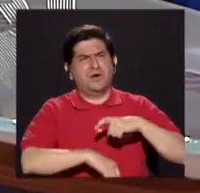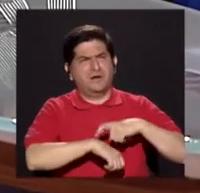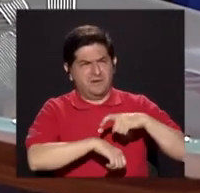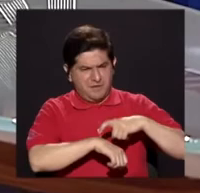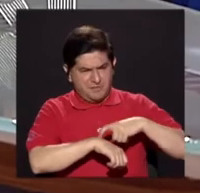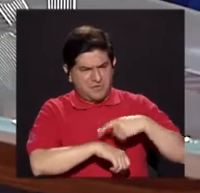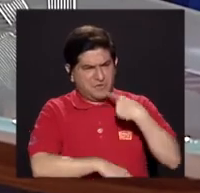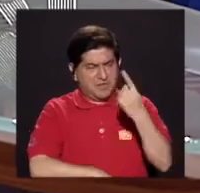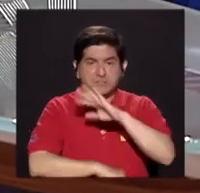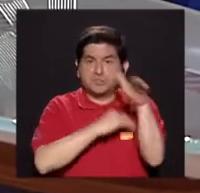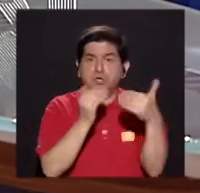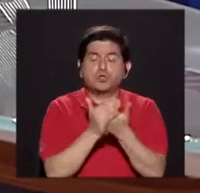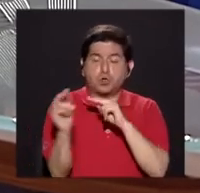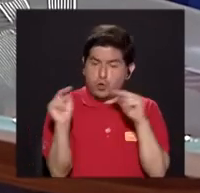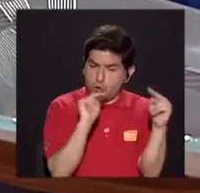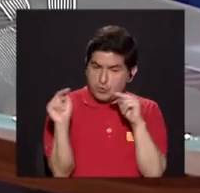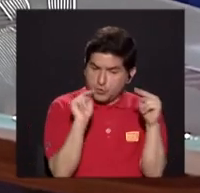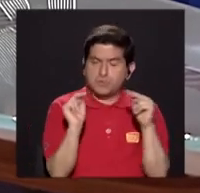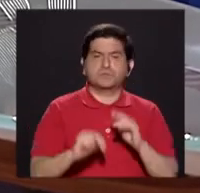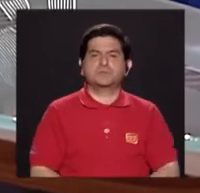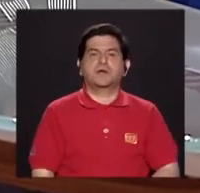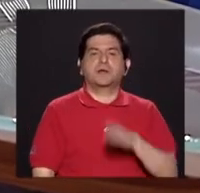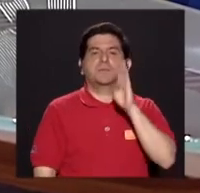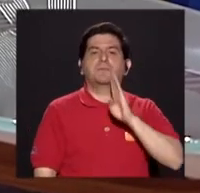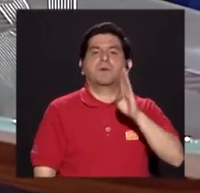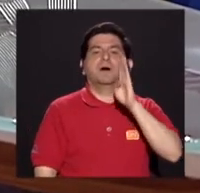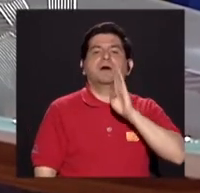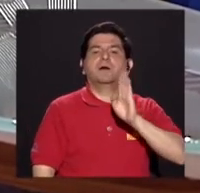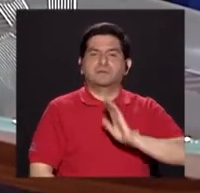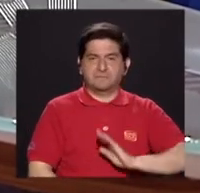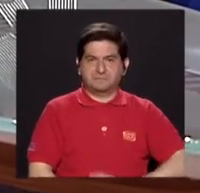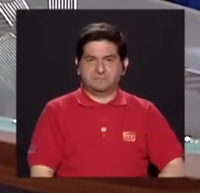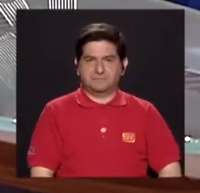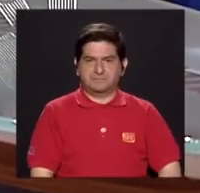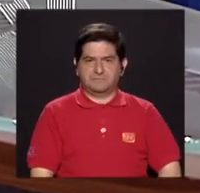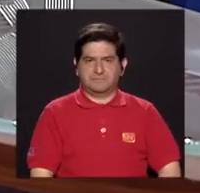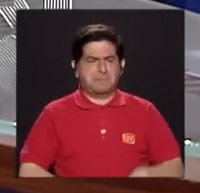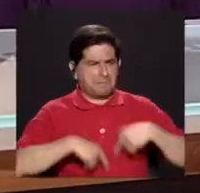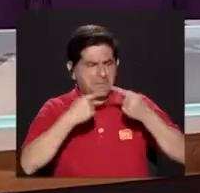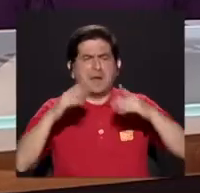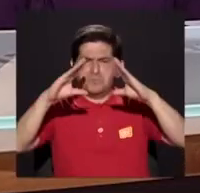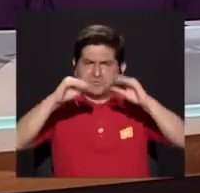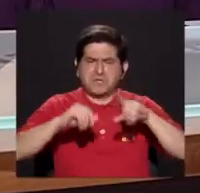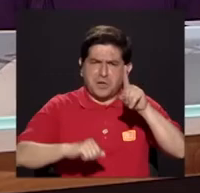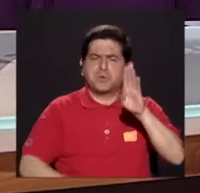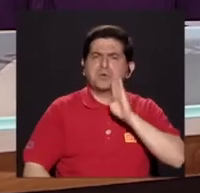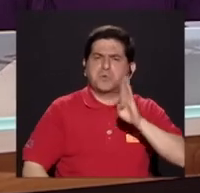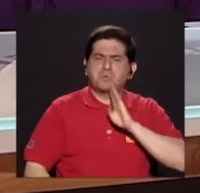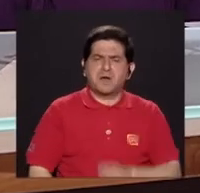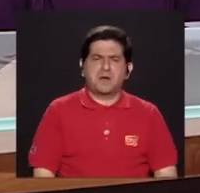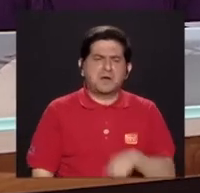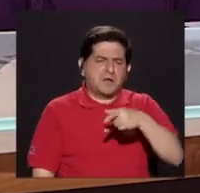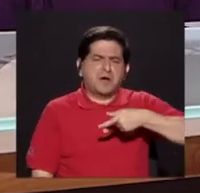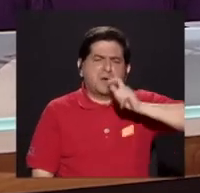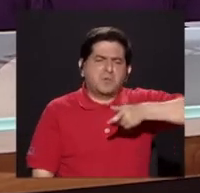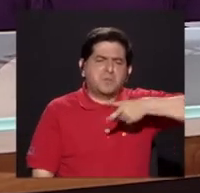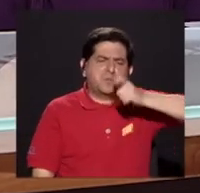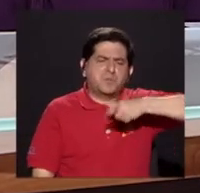que decían que todo se negociaba en un bar, que por qué no íbamos en la noche a tal bar, nos tomábamos unos